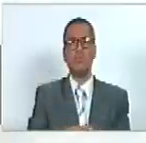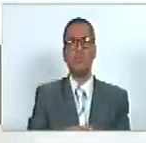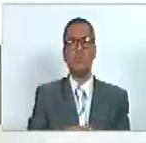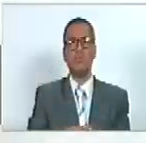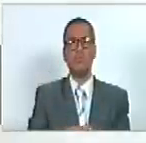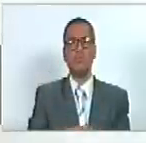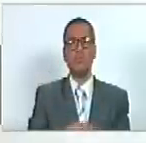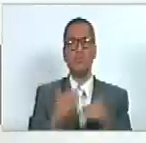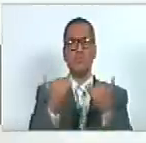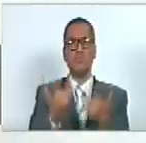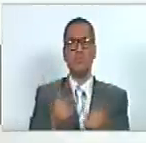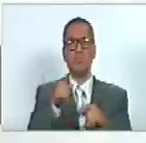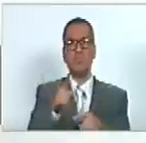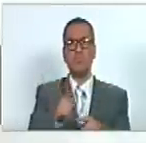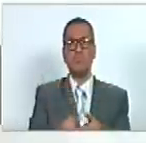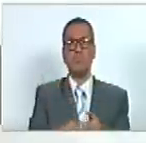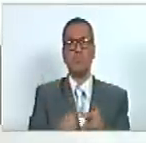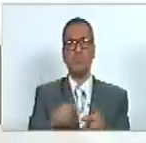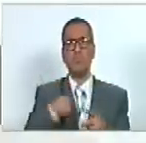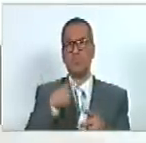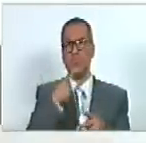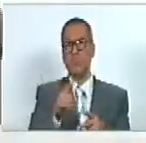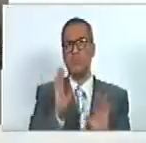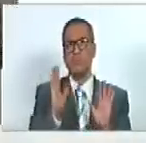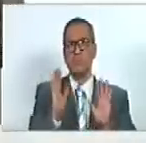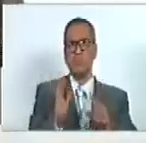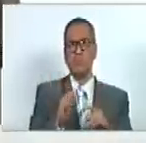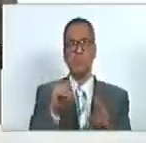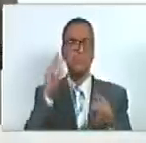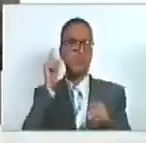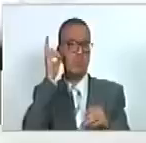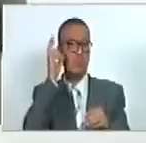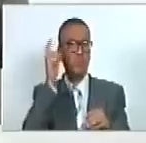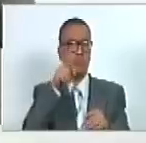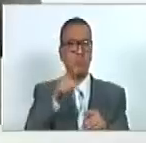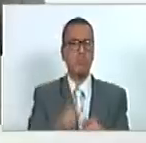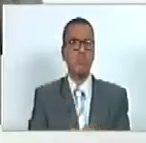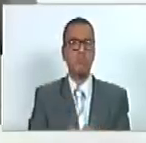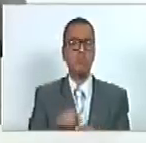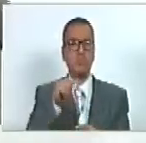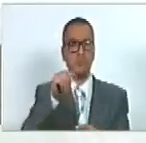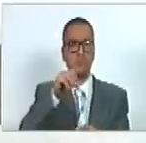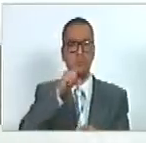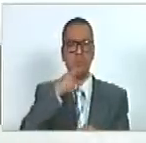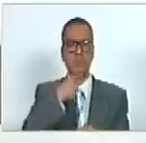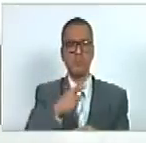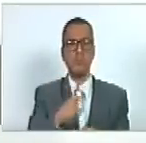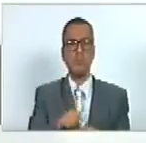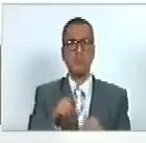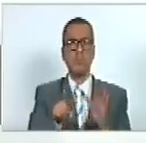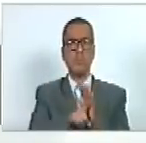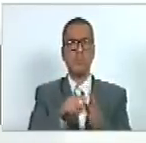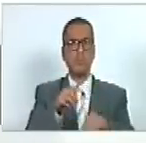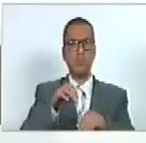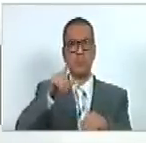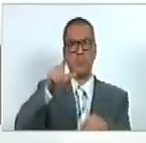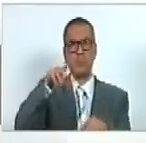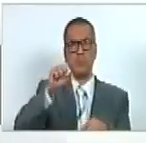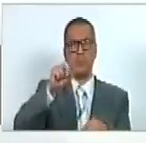¿O no, Mazuco? Si lo decía, yo se lo escuché. Es historia patria. Ese delito lo cometió Antonio